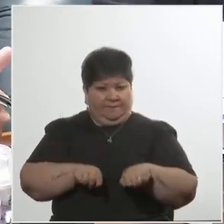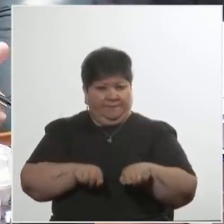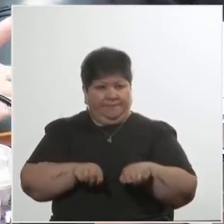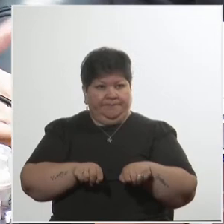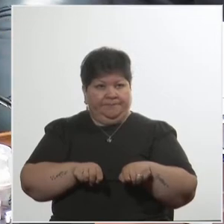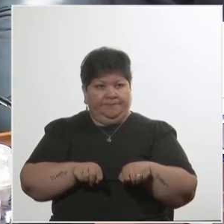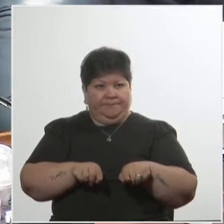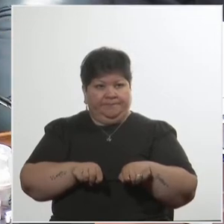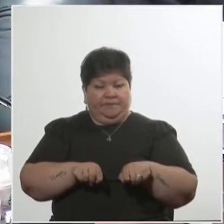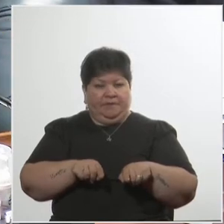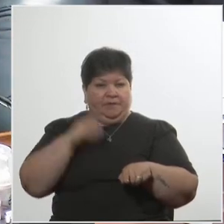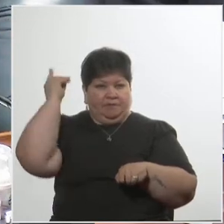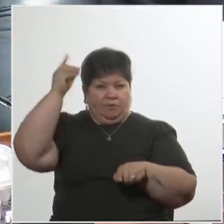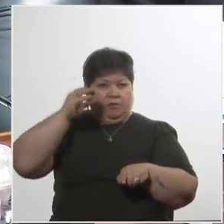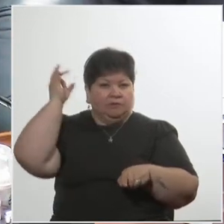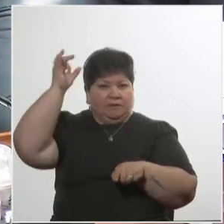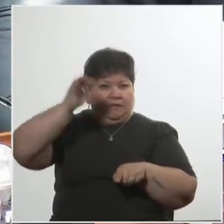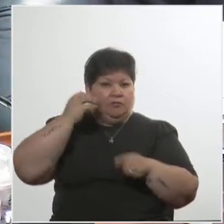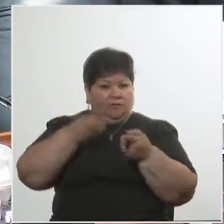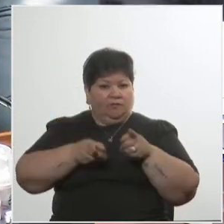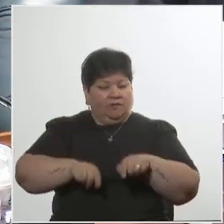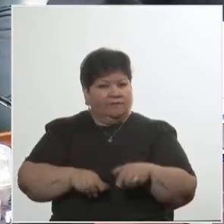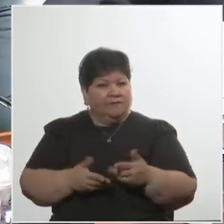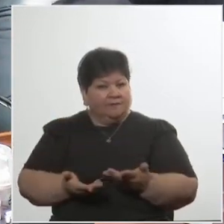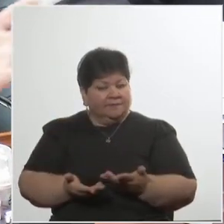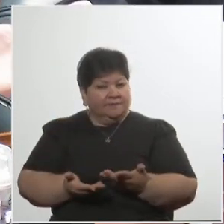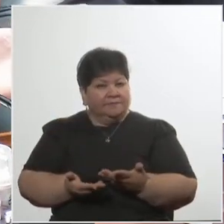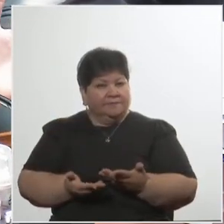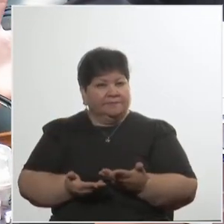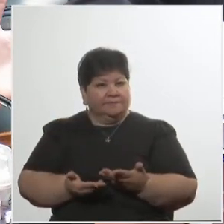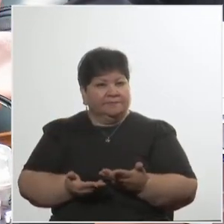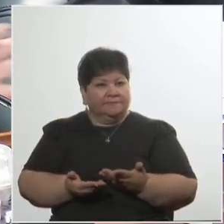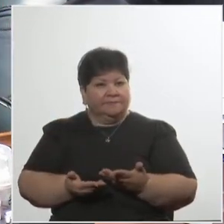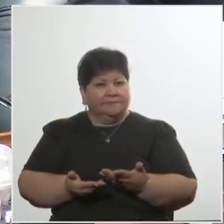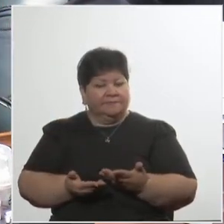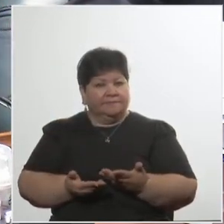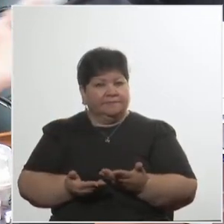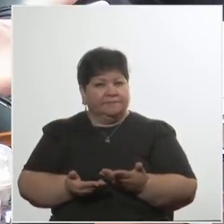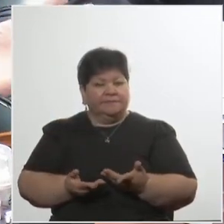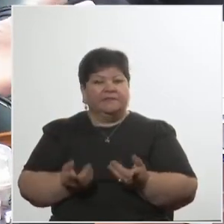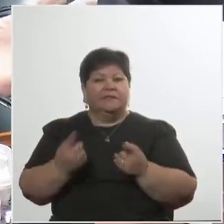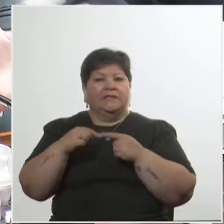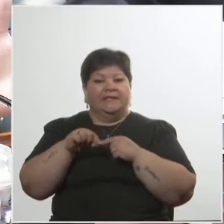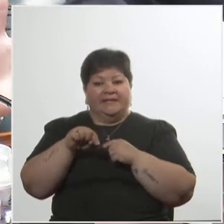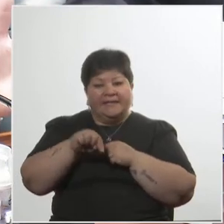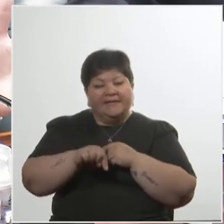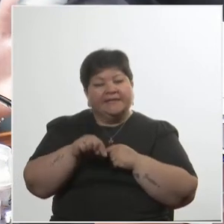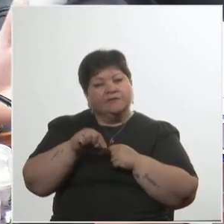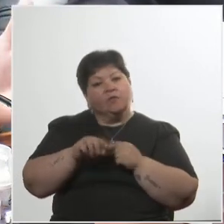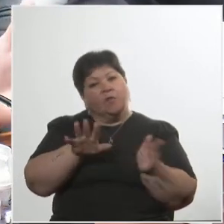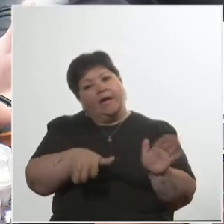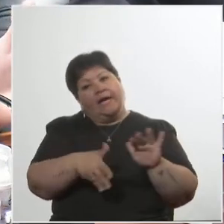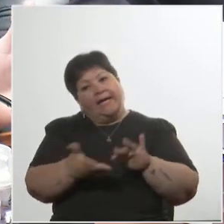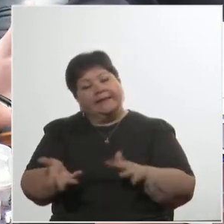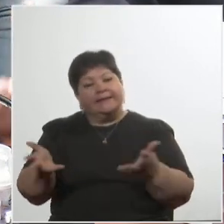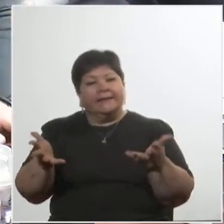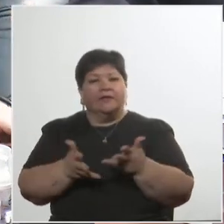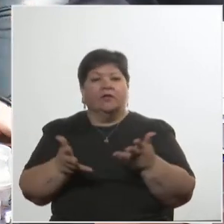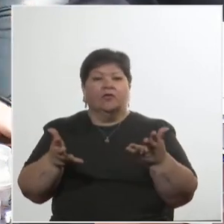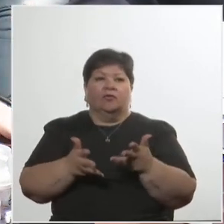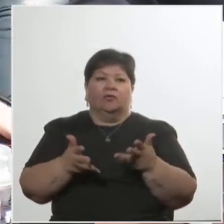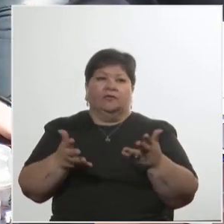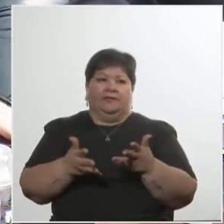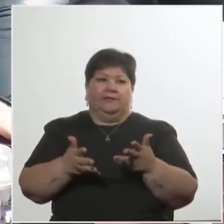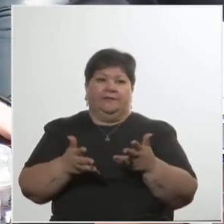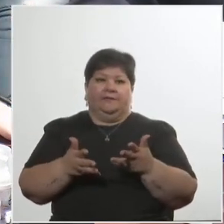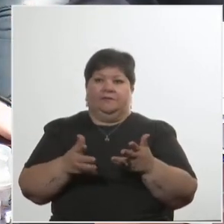acá los representantes de la ciudadanía Esta es una cosa que hasta ahora no hemos encontrado